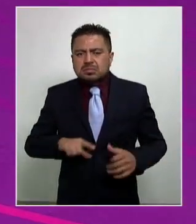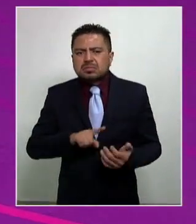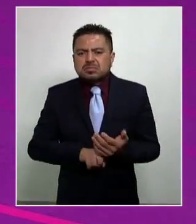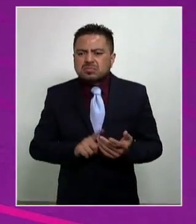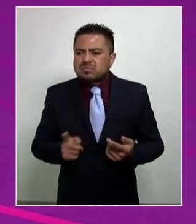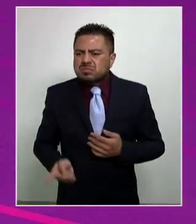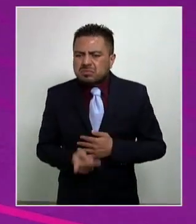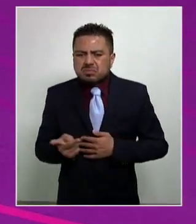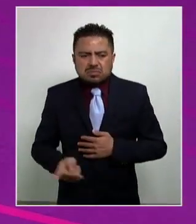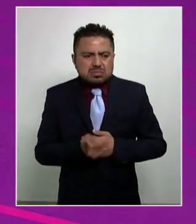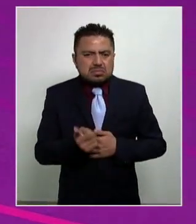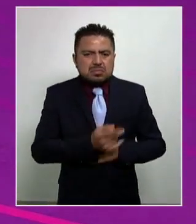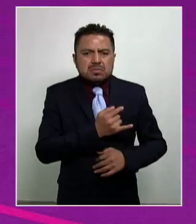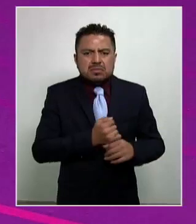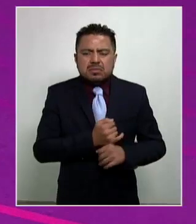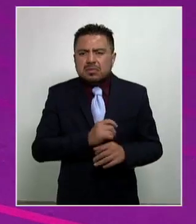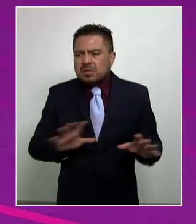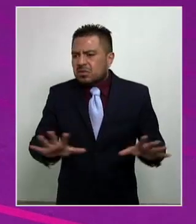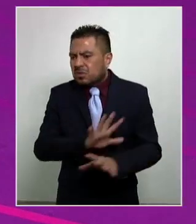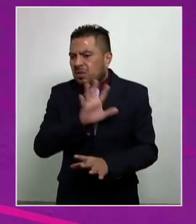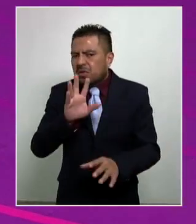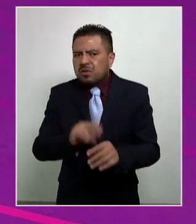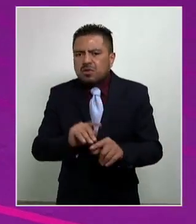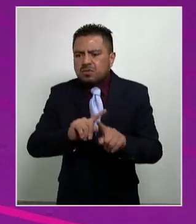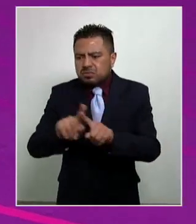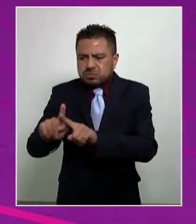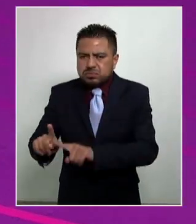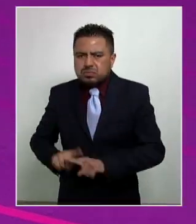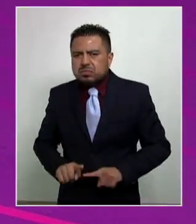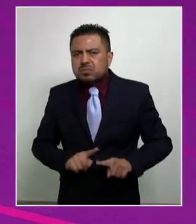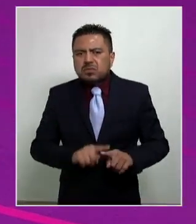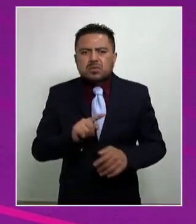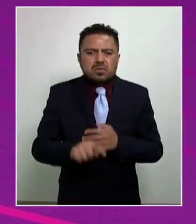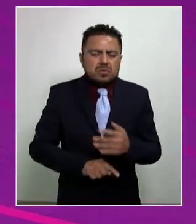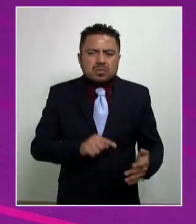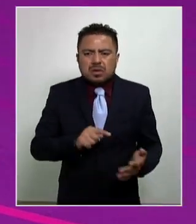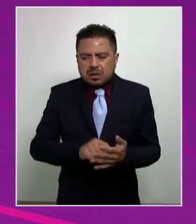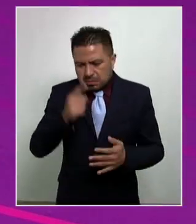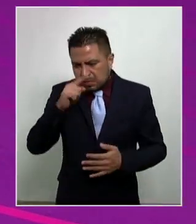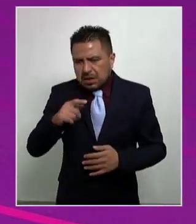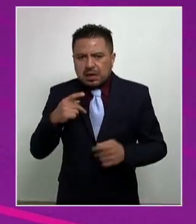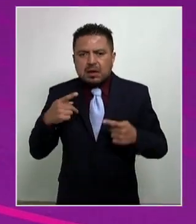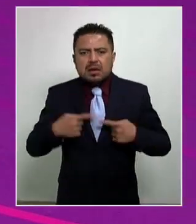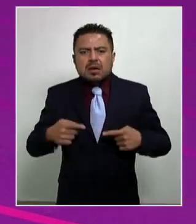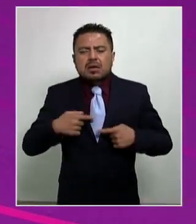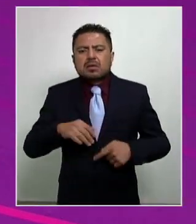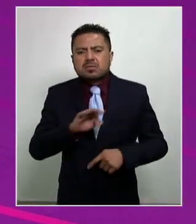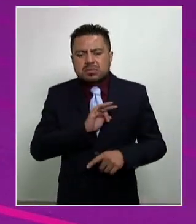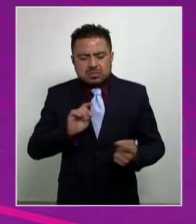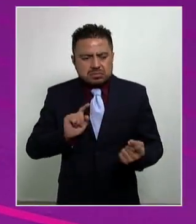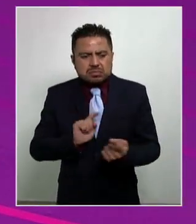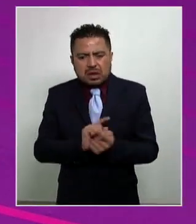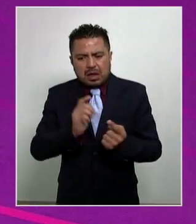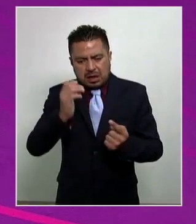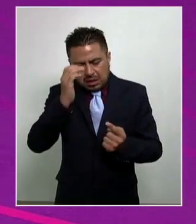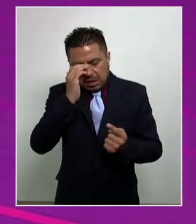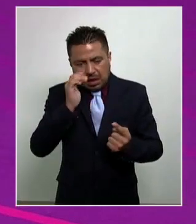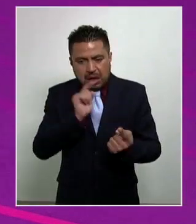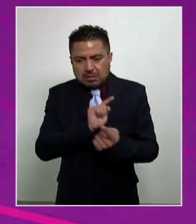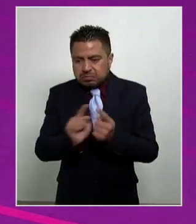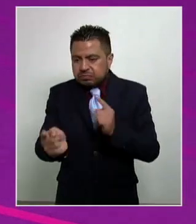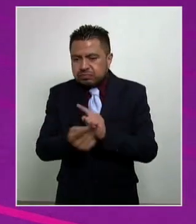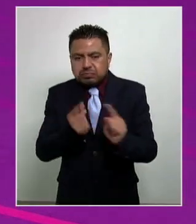interrogando todo lo establecido, para que la gente se encuentre, que la gente se conozca,